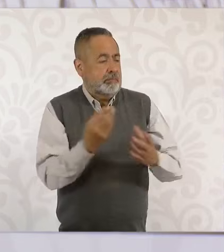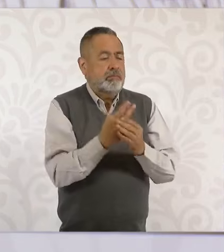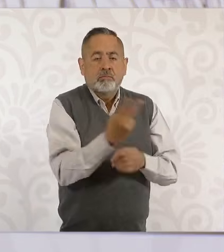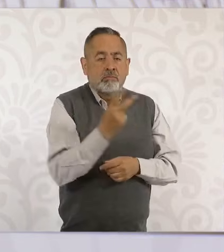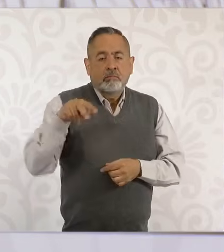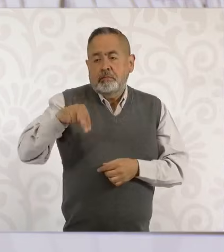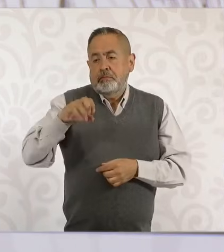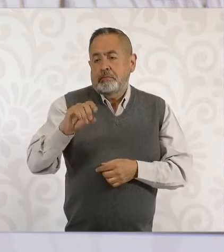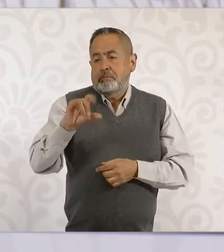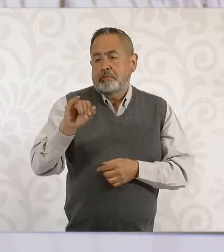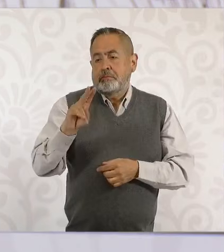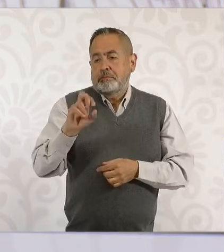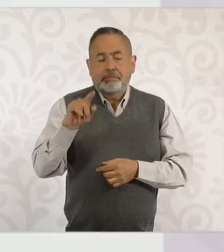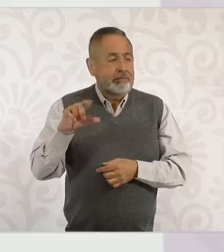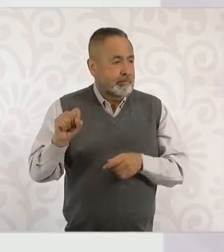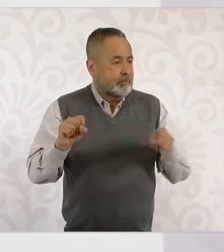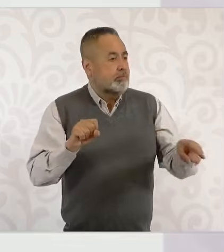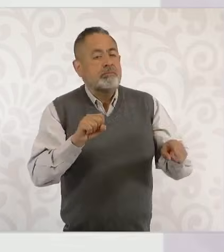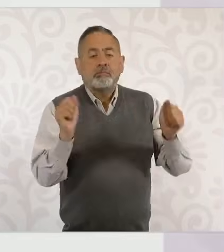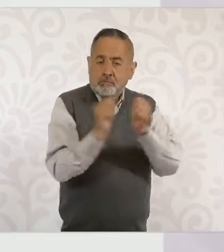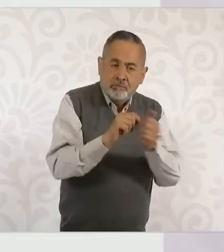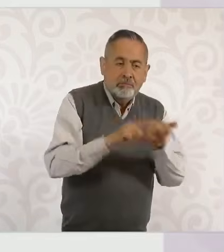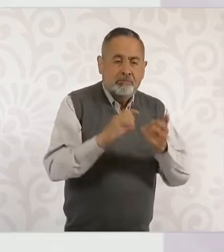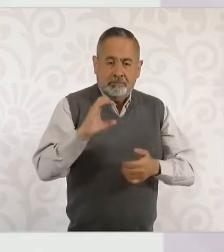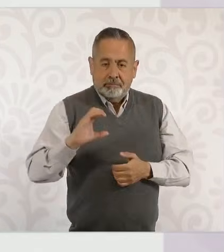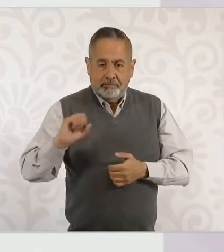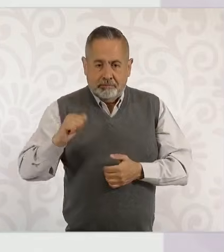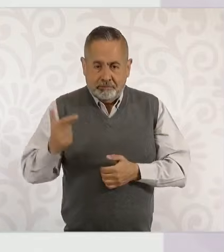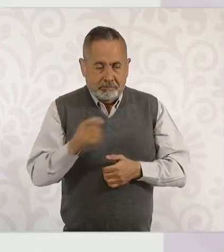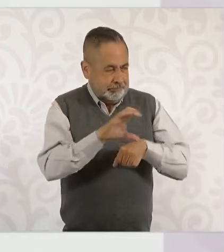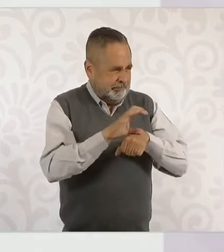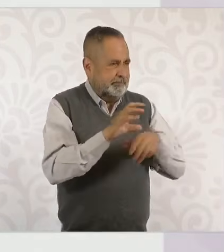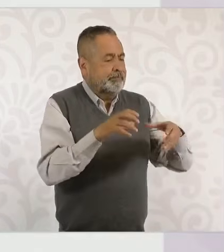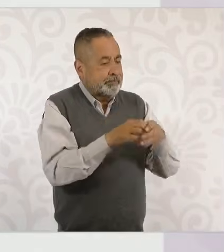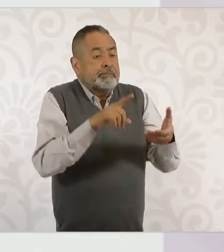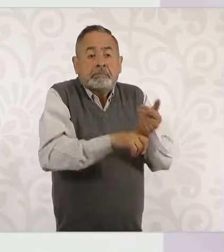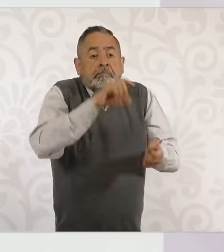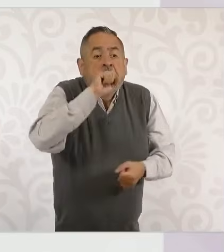de la llegada de Salinas y el fraude electoral, pues se constituye el PRIAN.